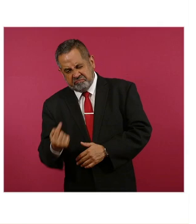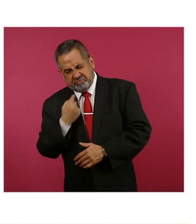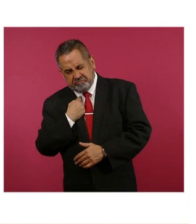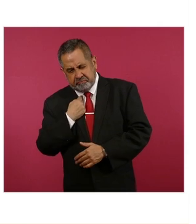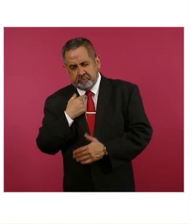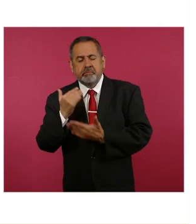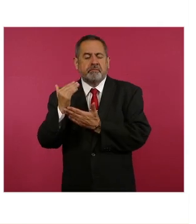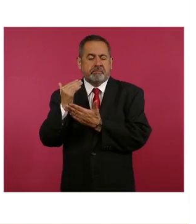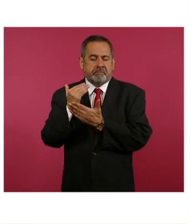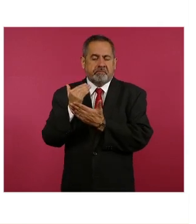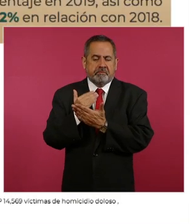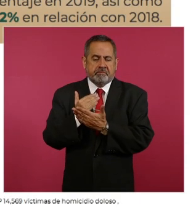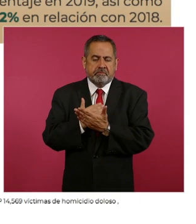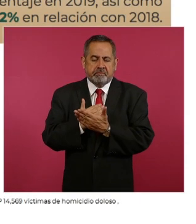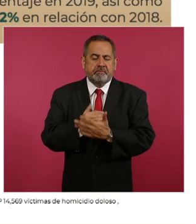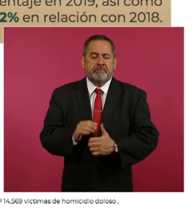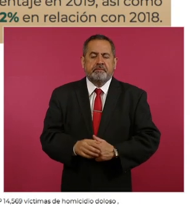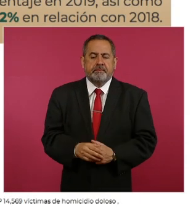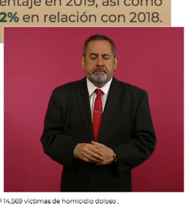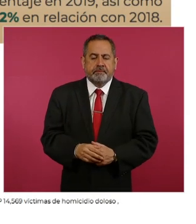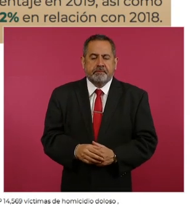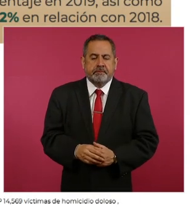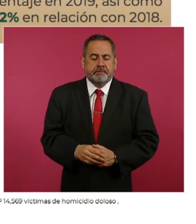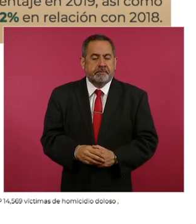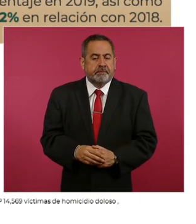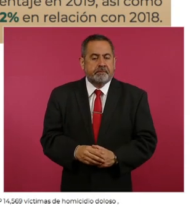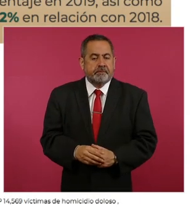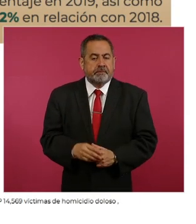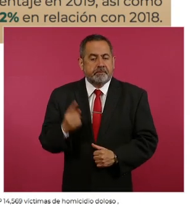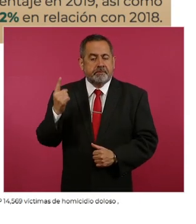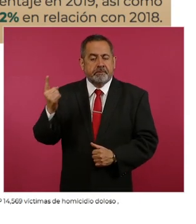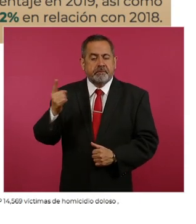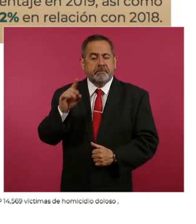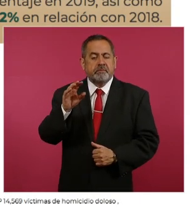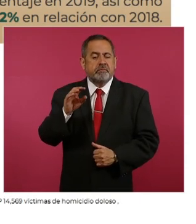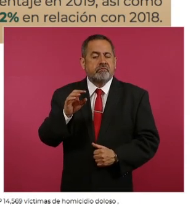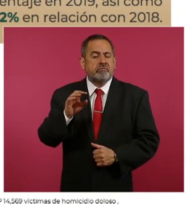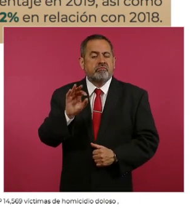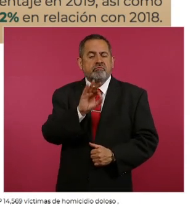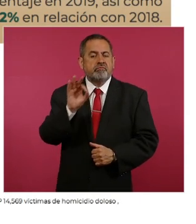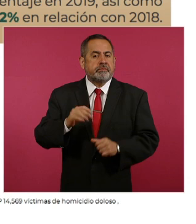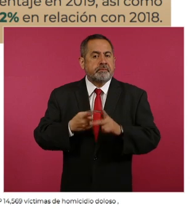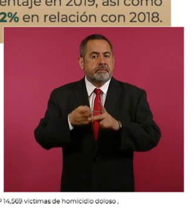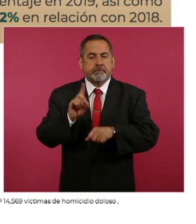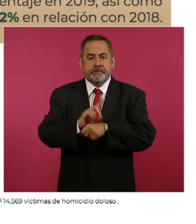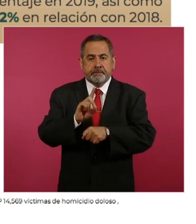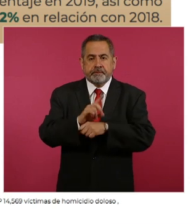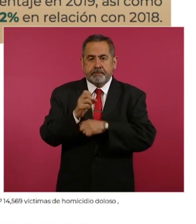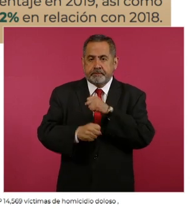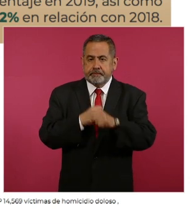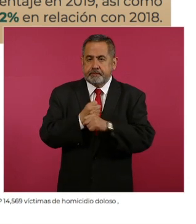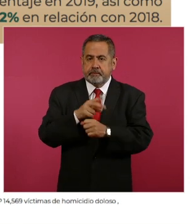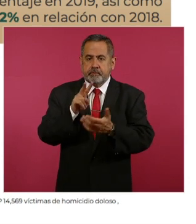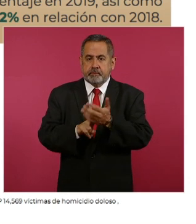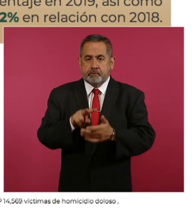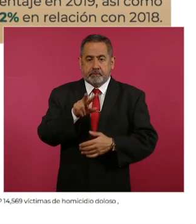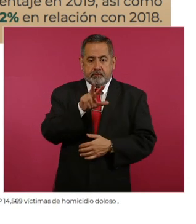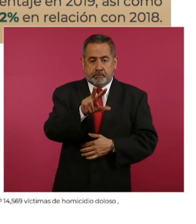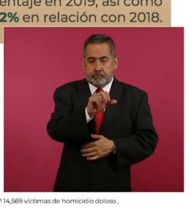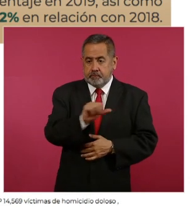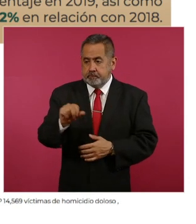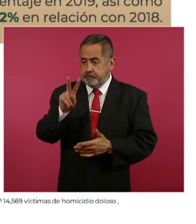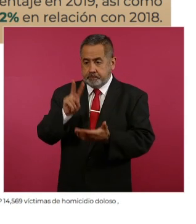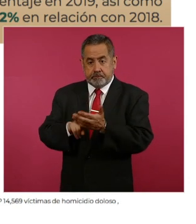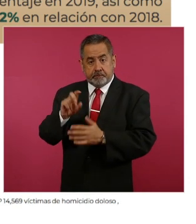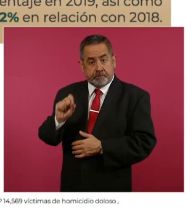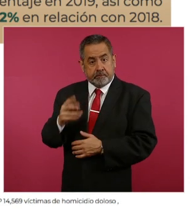Adelante. Este es el promedio diario de víctimas de homicidio doloso del 2018 al 2024.